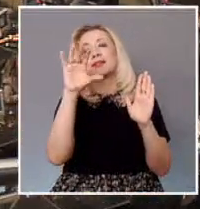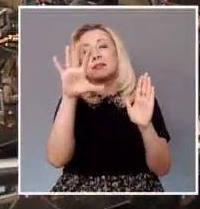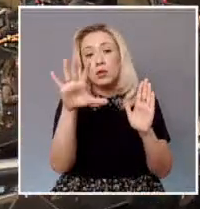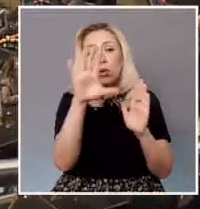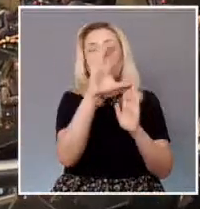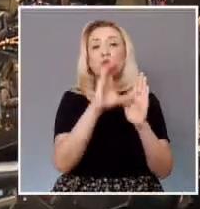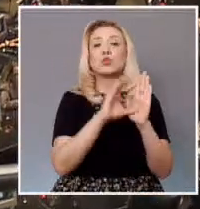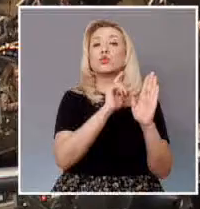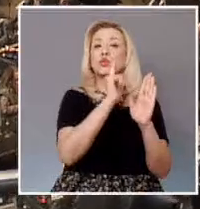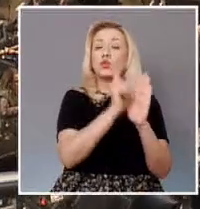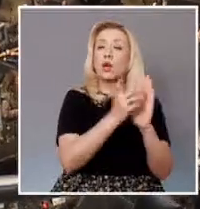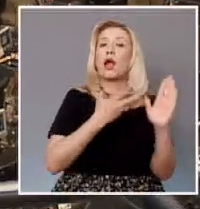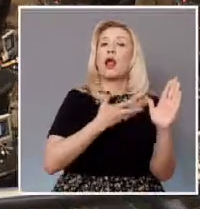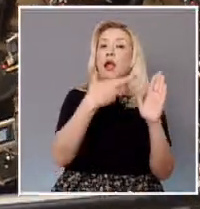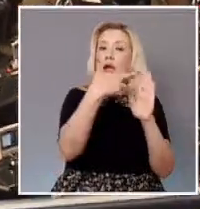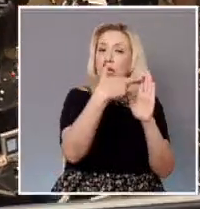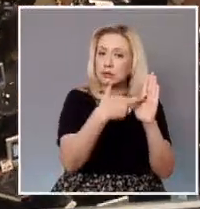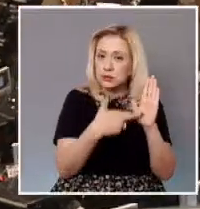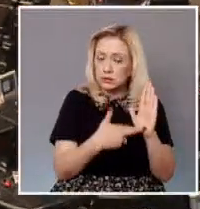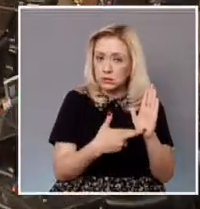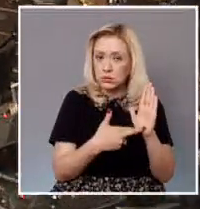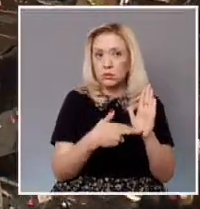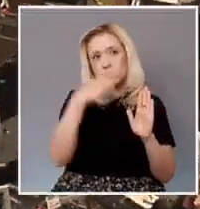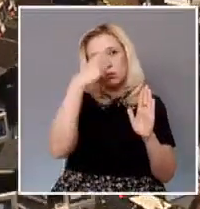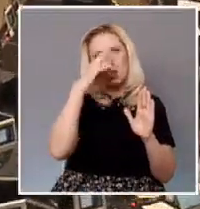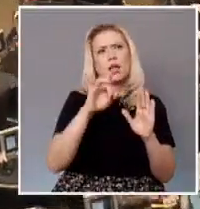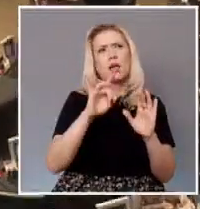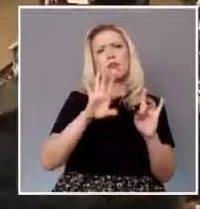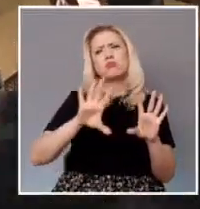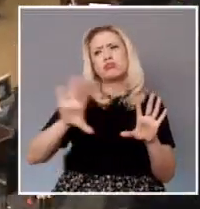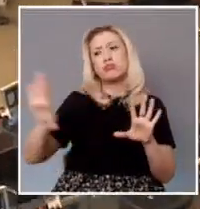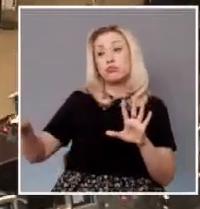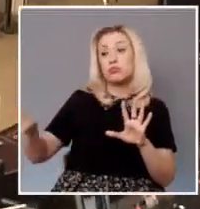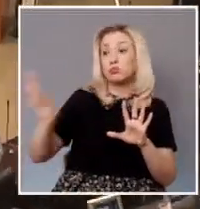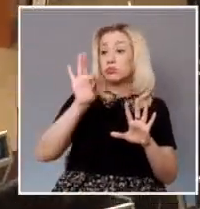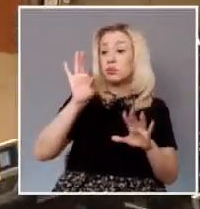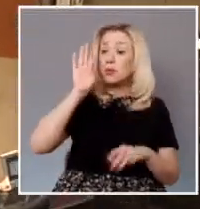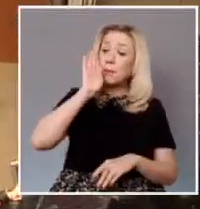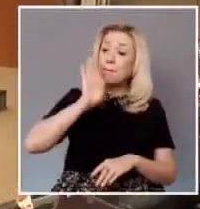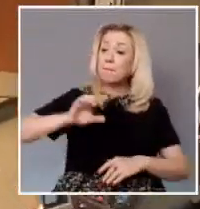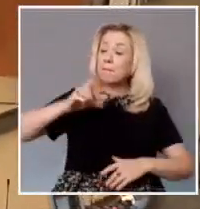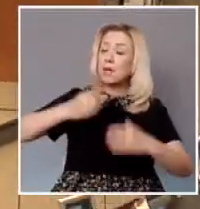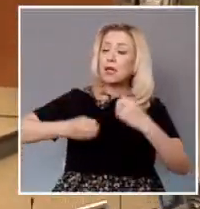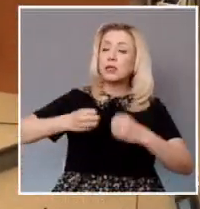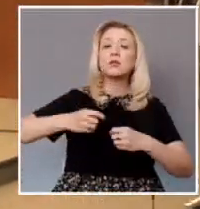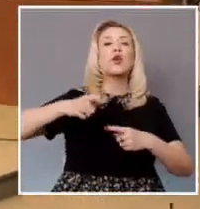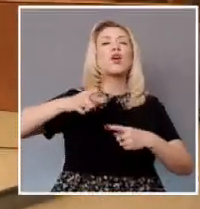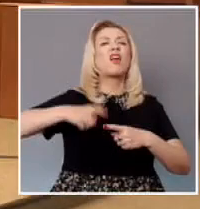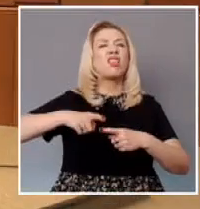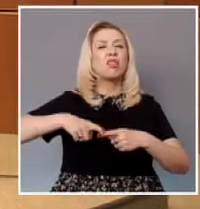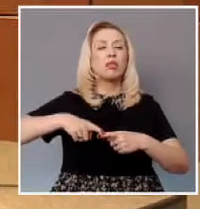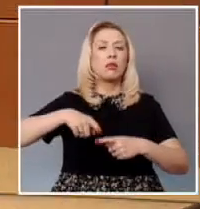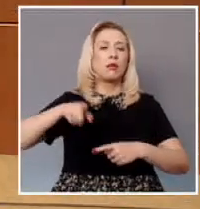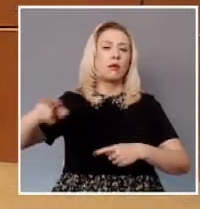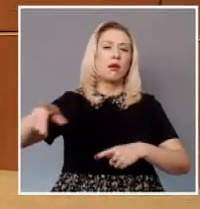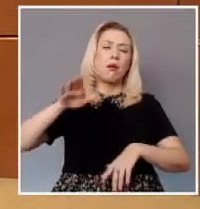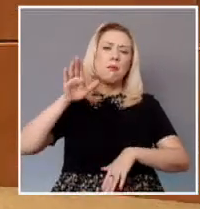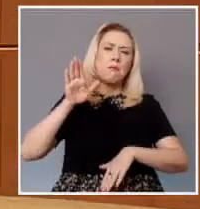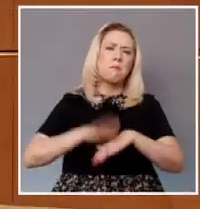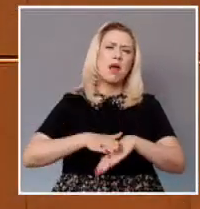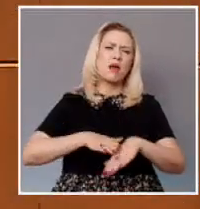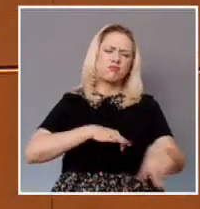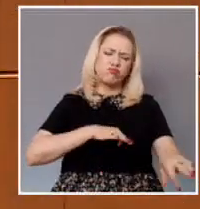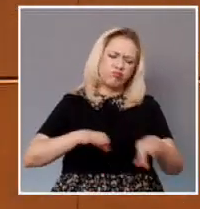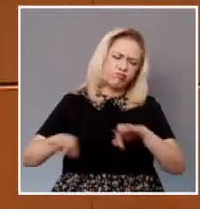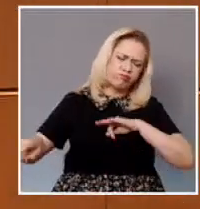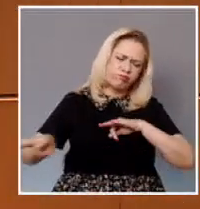como el hecho de que los nombramientos de ministras o ministros deben recaer en aquellas personas que hayan servido con eficiencia, capacidad